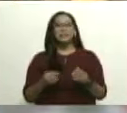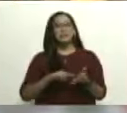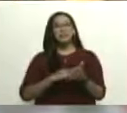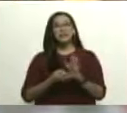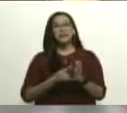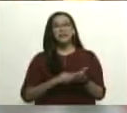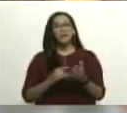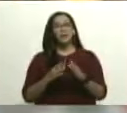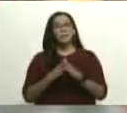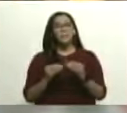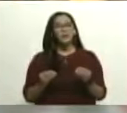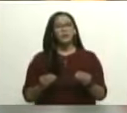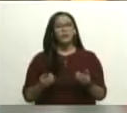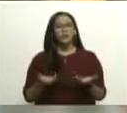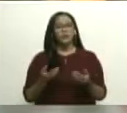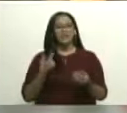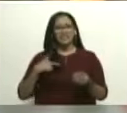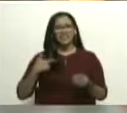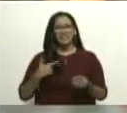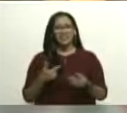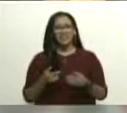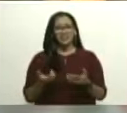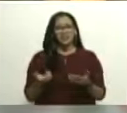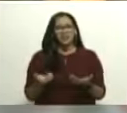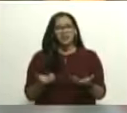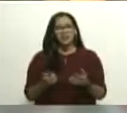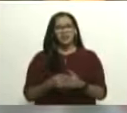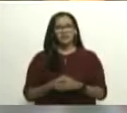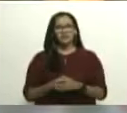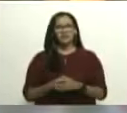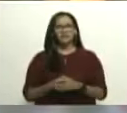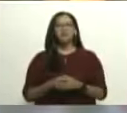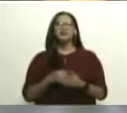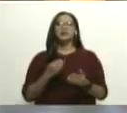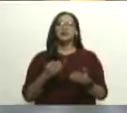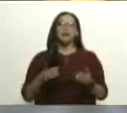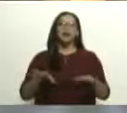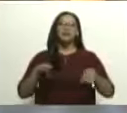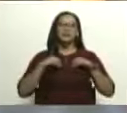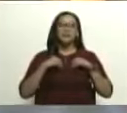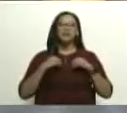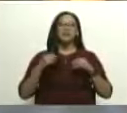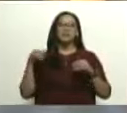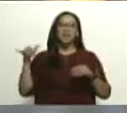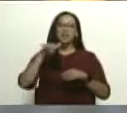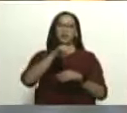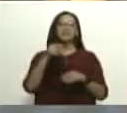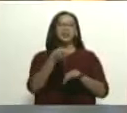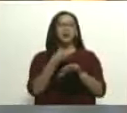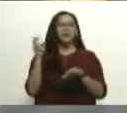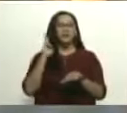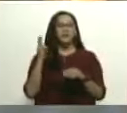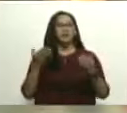significativo por todo lo que implica, ¿no? El hecho de que se esté recibiendo este avión y sea el gobierno de Venezuela el que lo esté recibiendo.